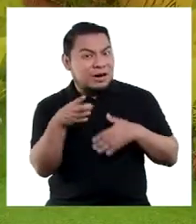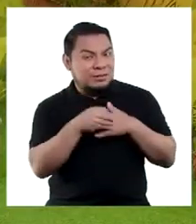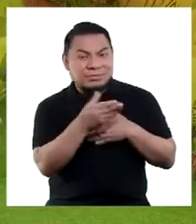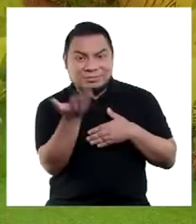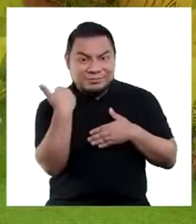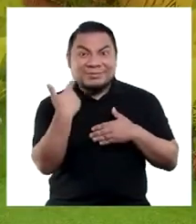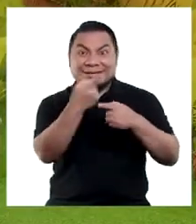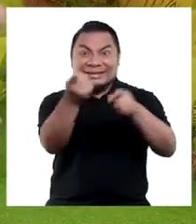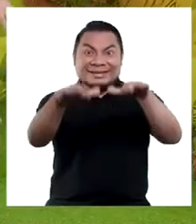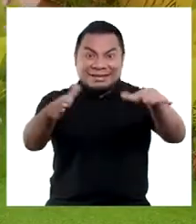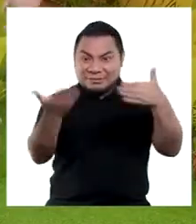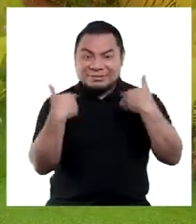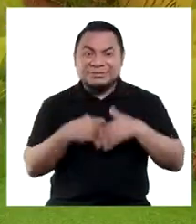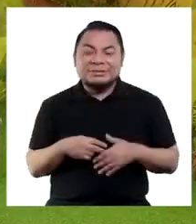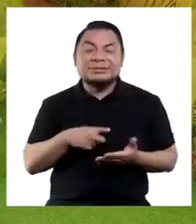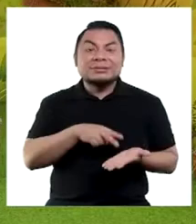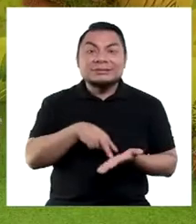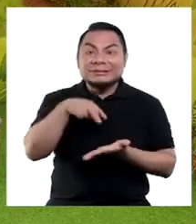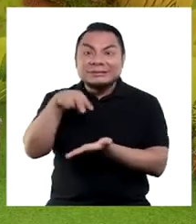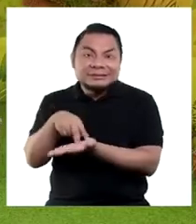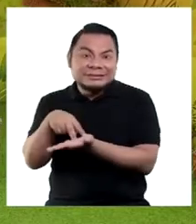hay algunos otros